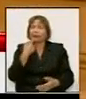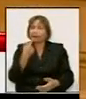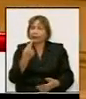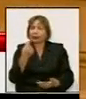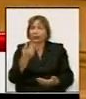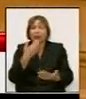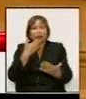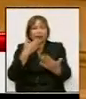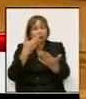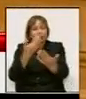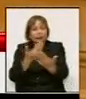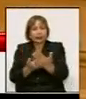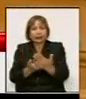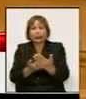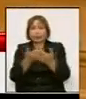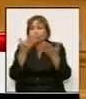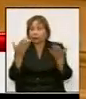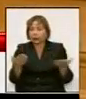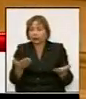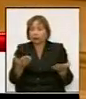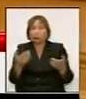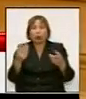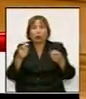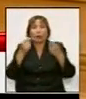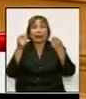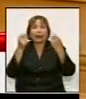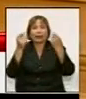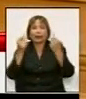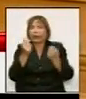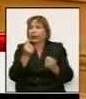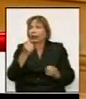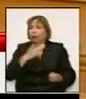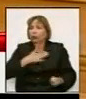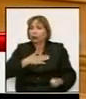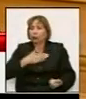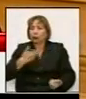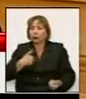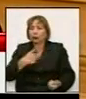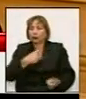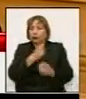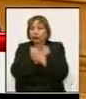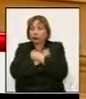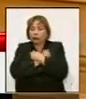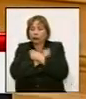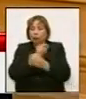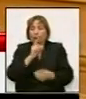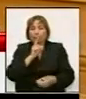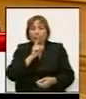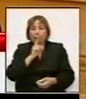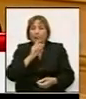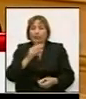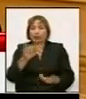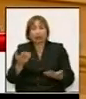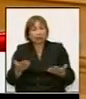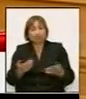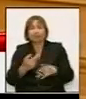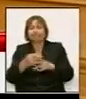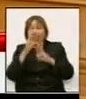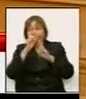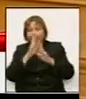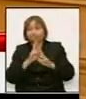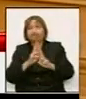este lindo homenaje que le están haciendo a nuestro querido padre, ver el